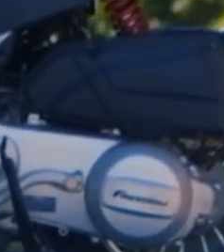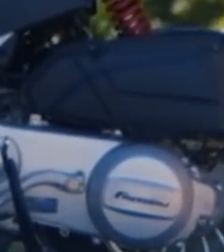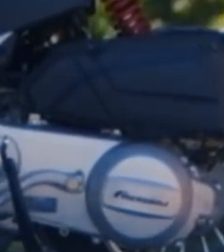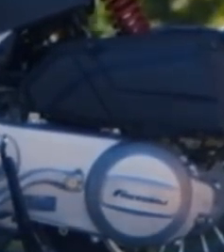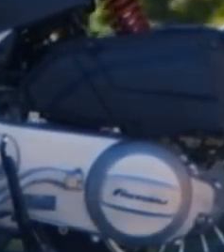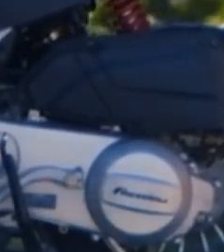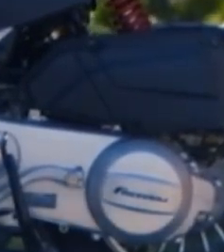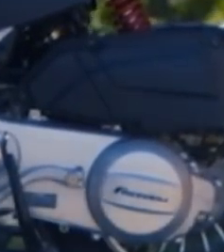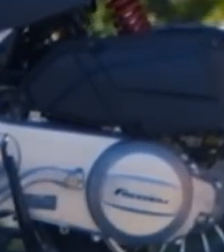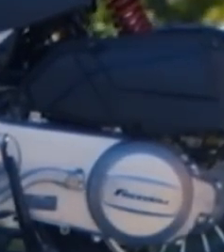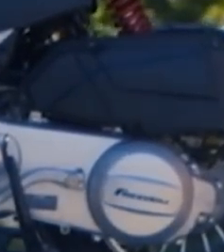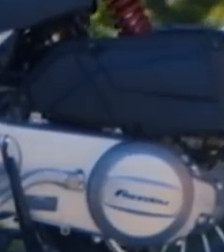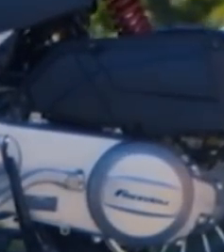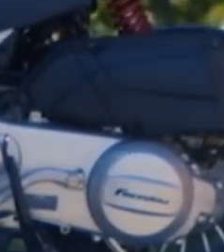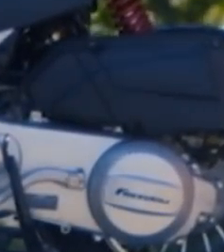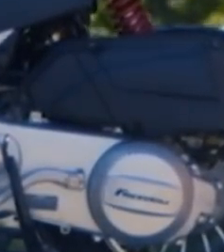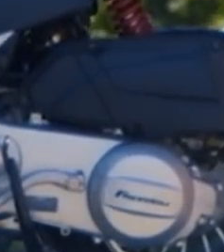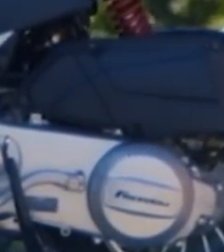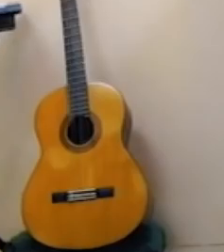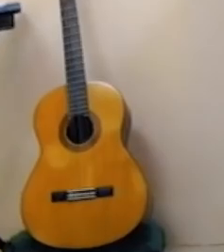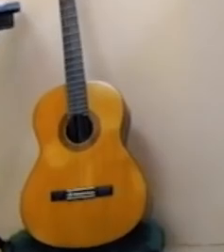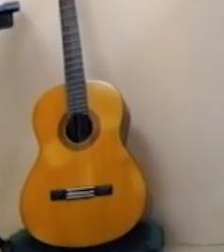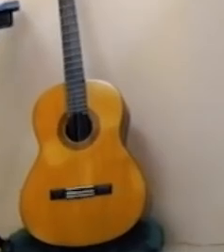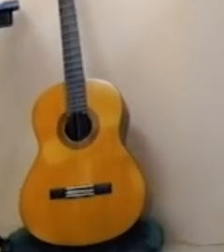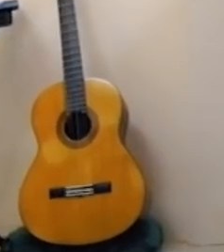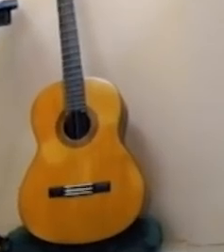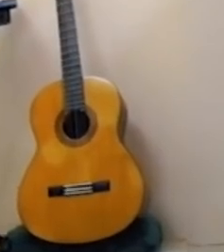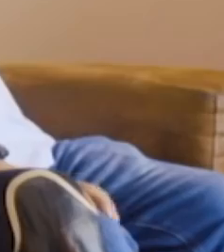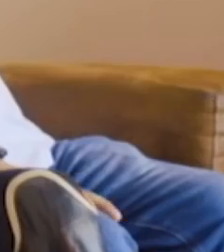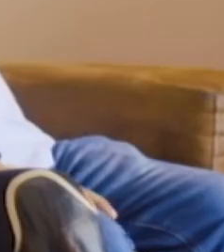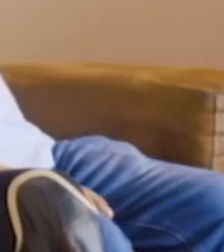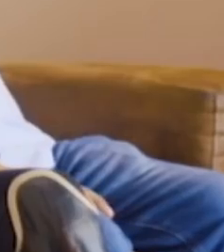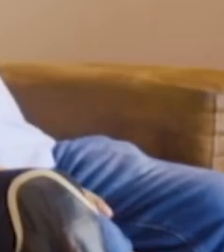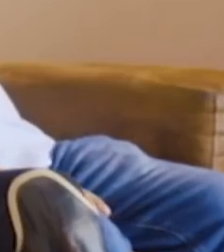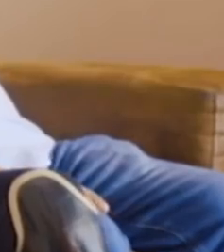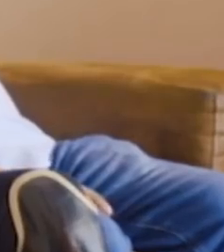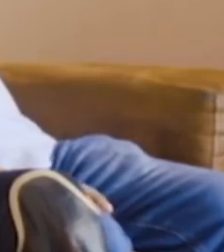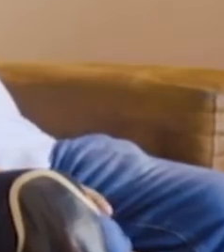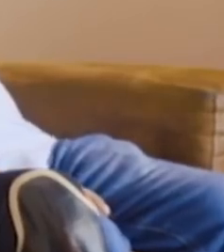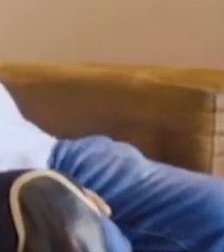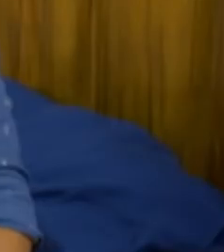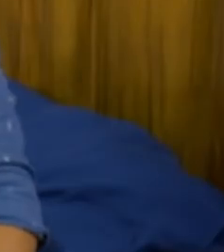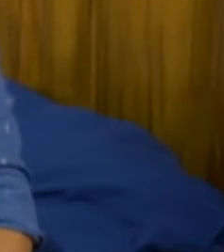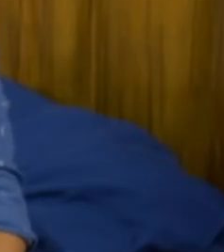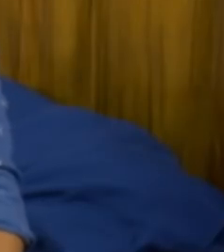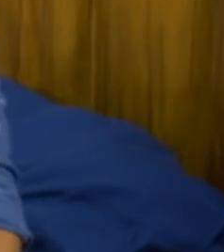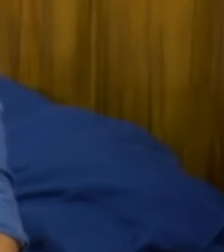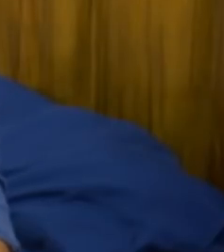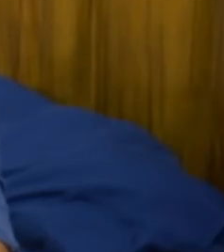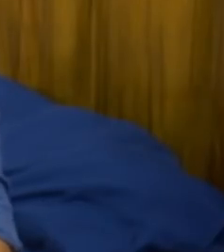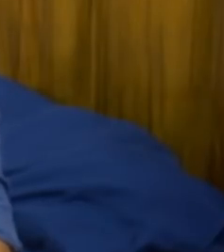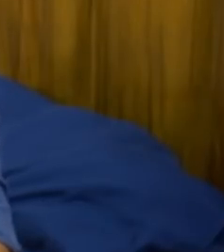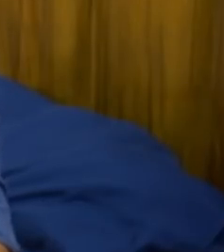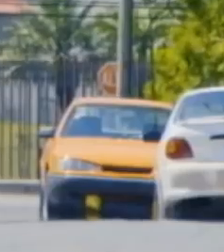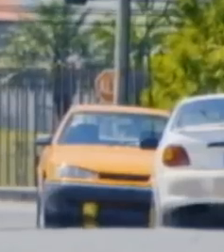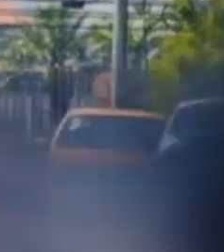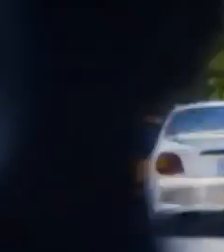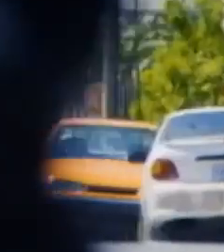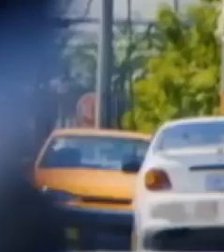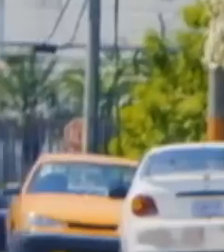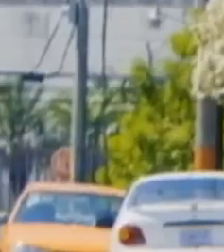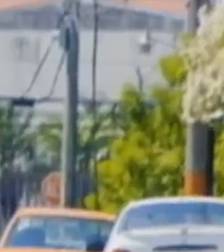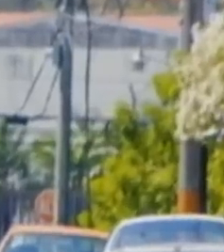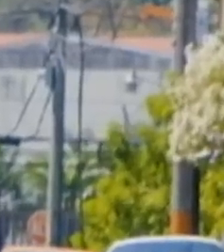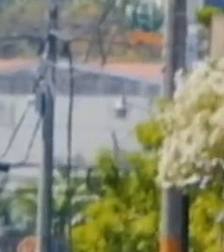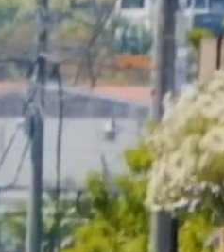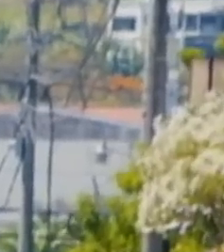ahora. Aunque no ha sido fácil, continúo con mi vida y cuento con el apoyo de mi familia, que me ha ayudado a aceptar mi condición. Tomar